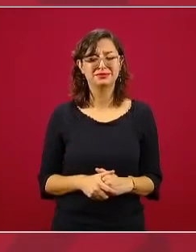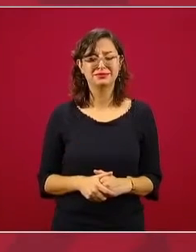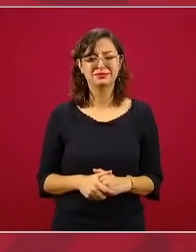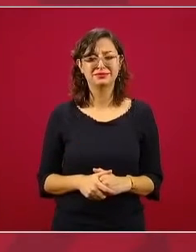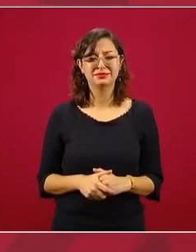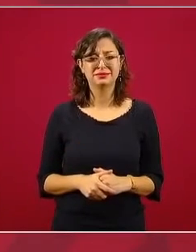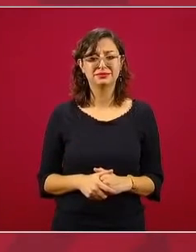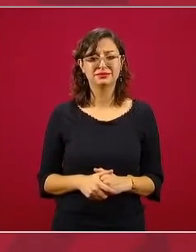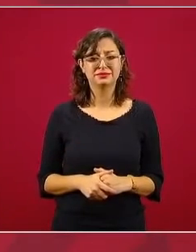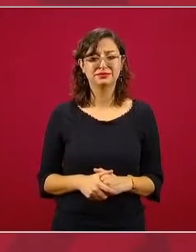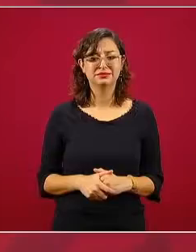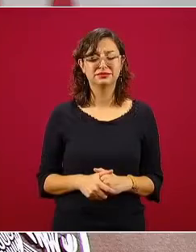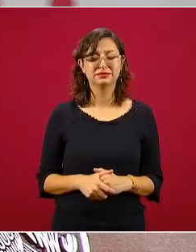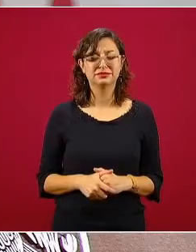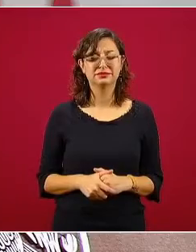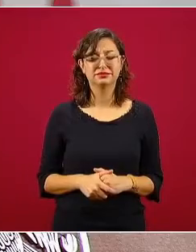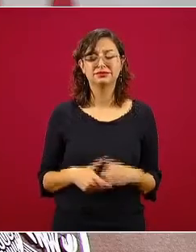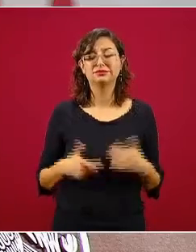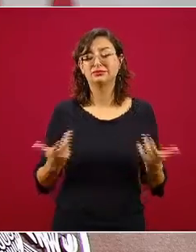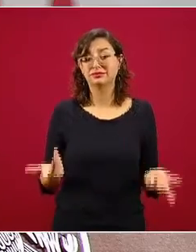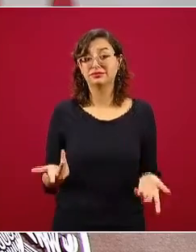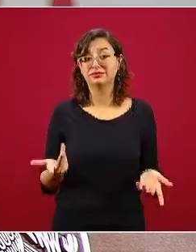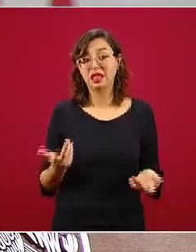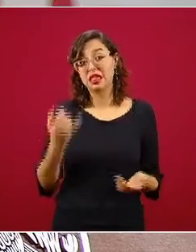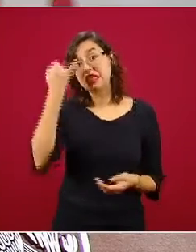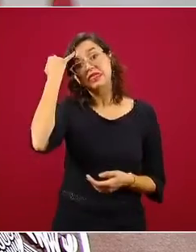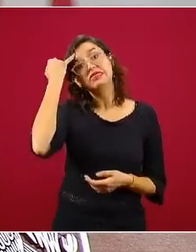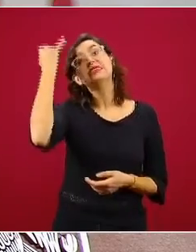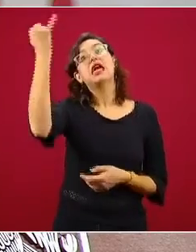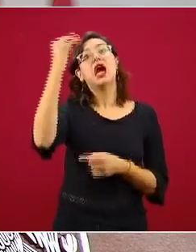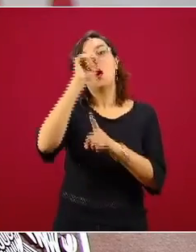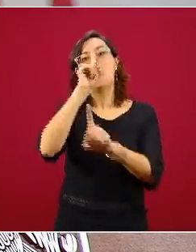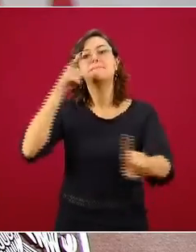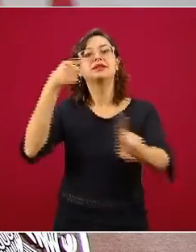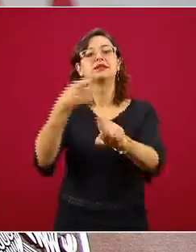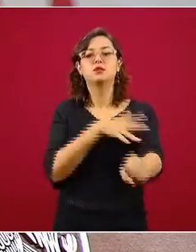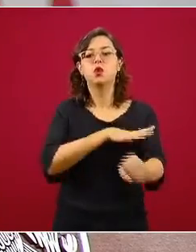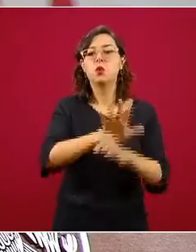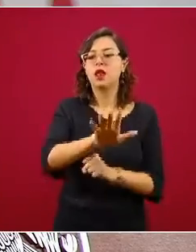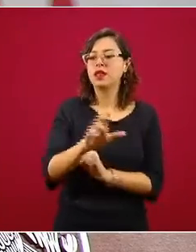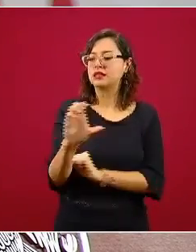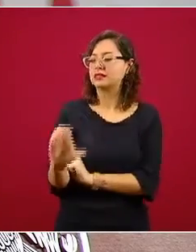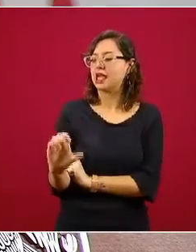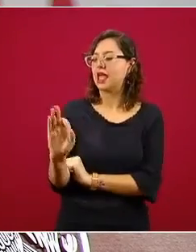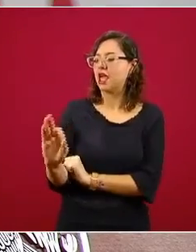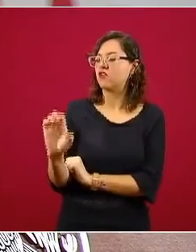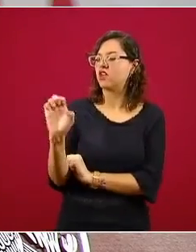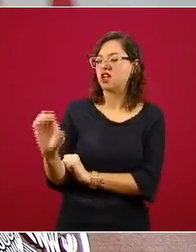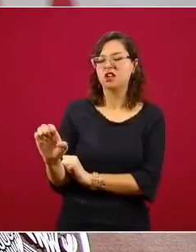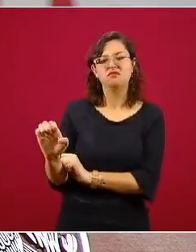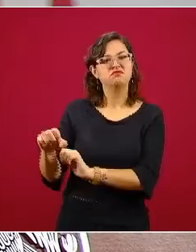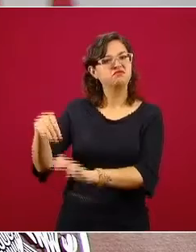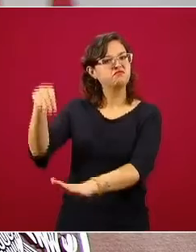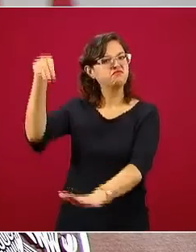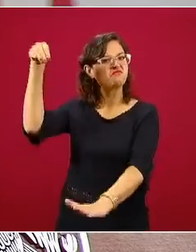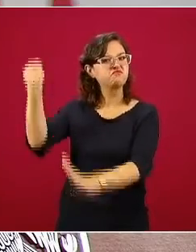se pretendía destruir a la Comisión Federal de Electricidad,